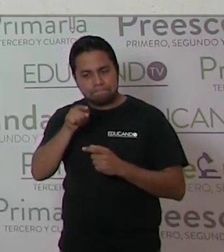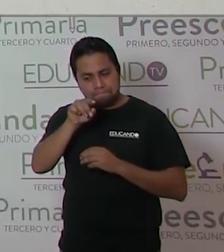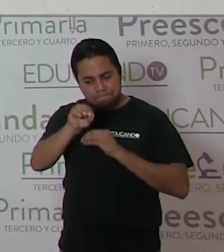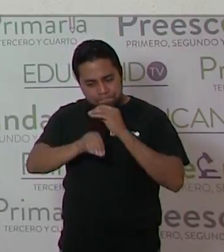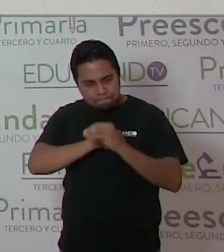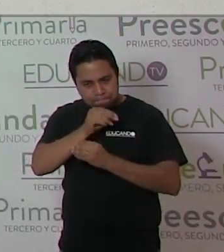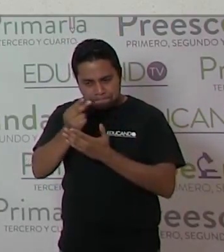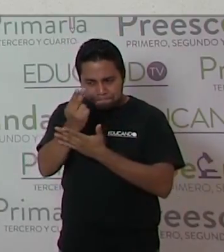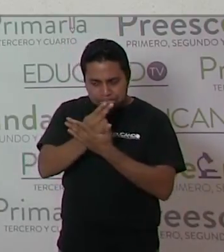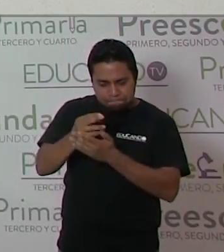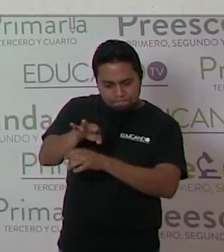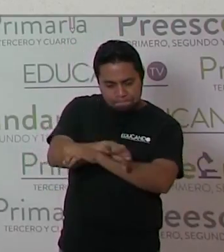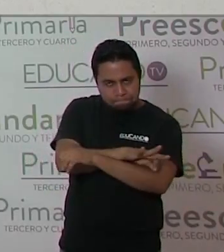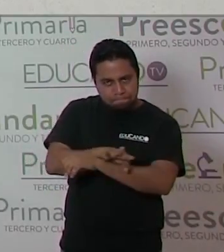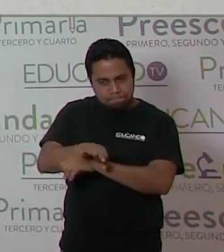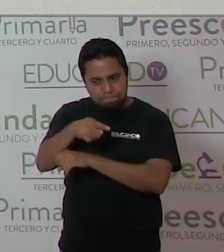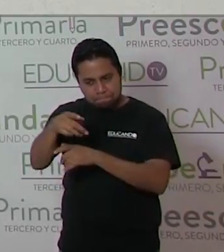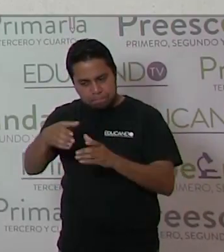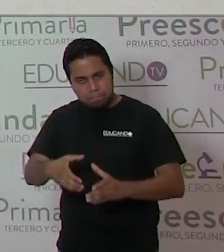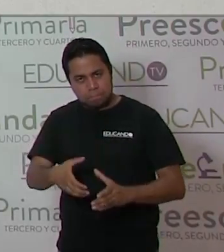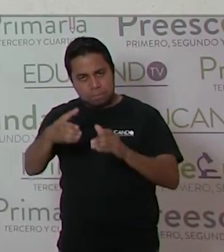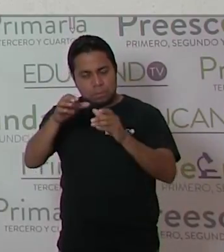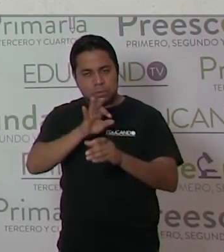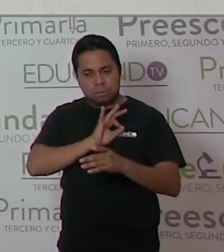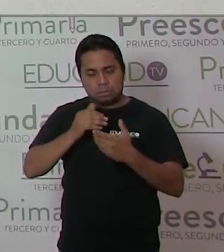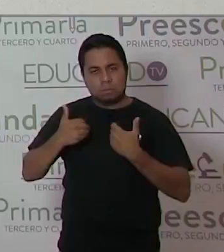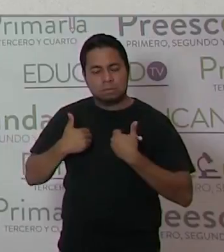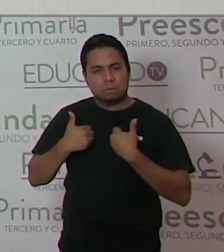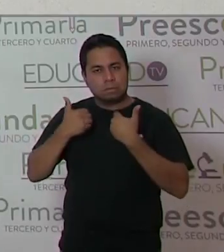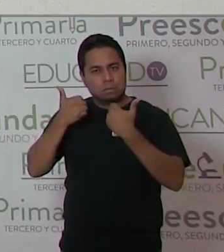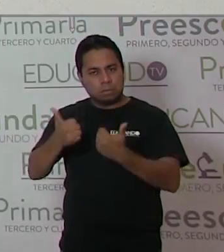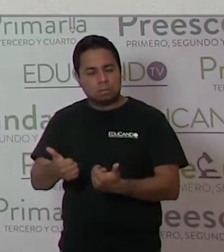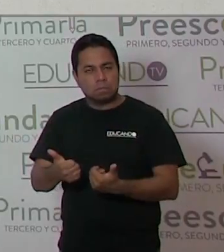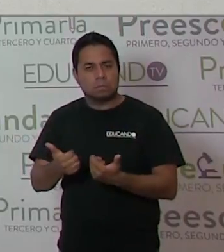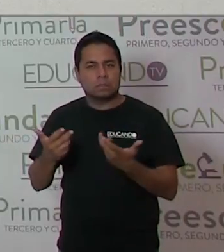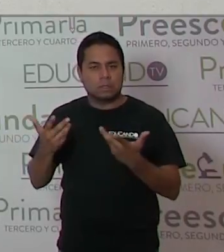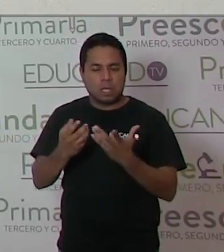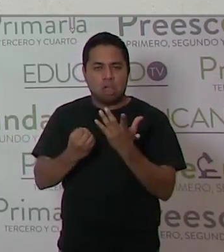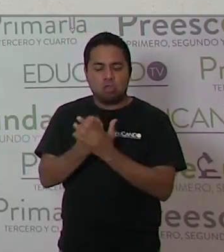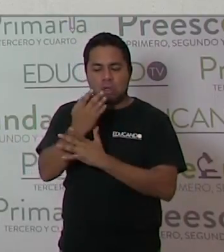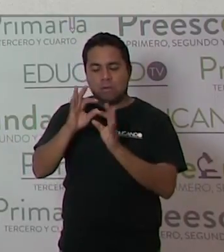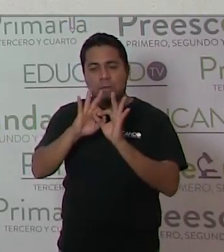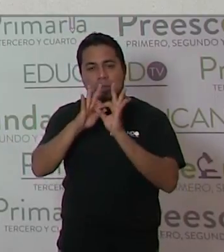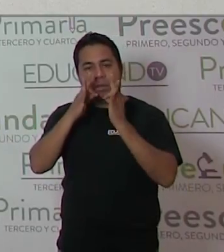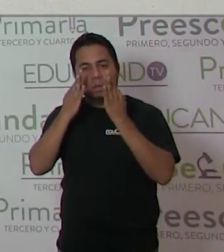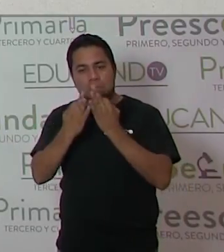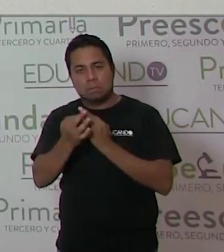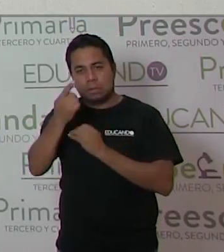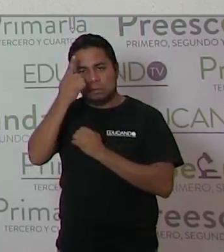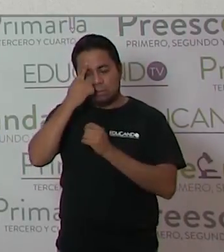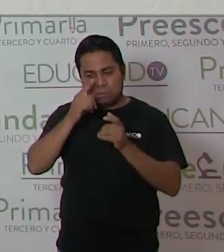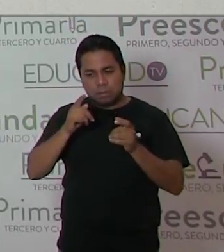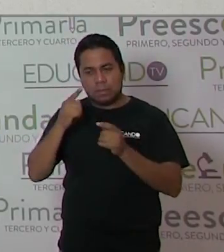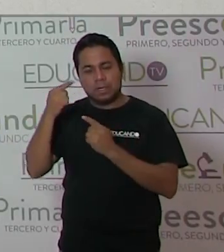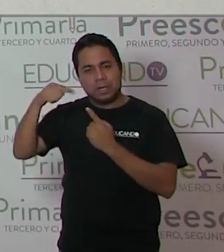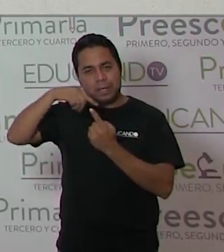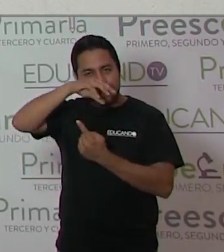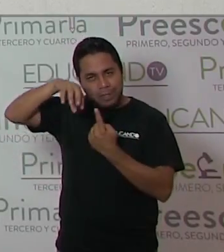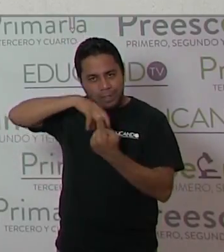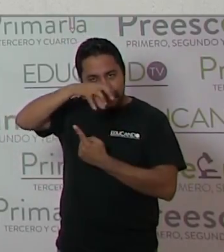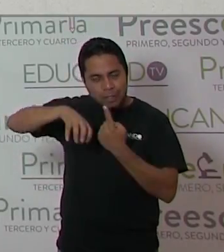puedas construir tus propios cilindros y puedas entender que se generan nuevas figuras al